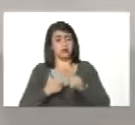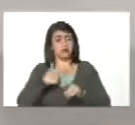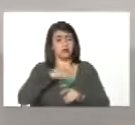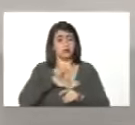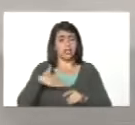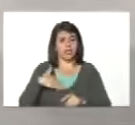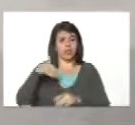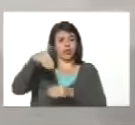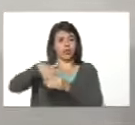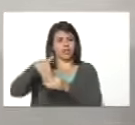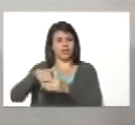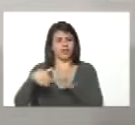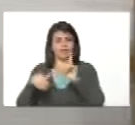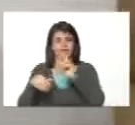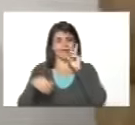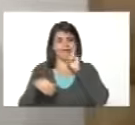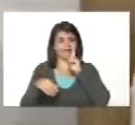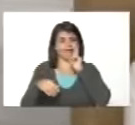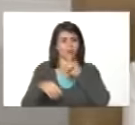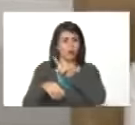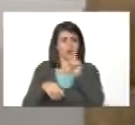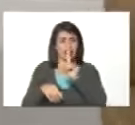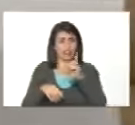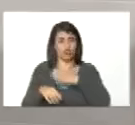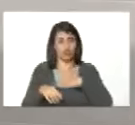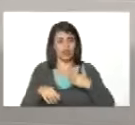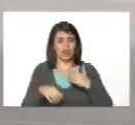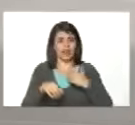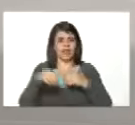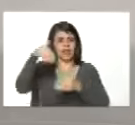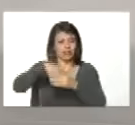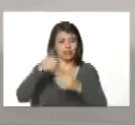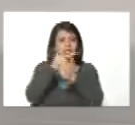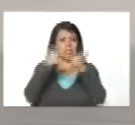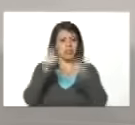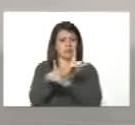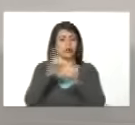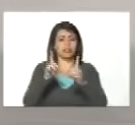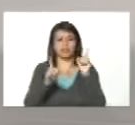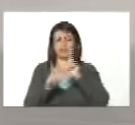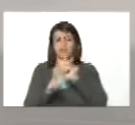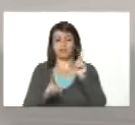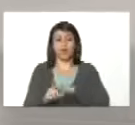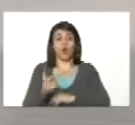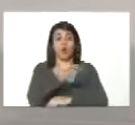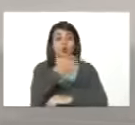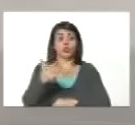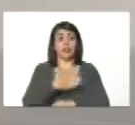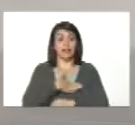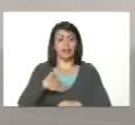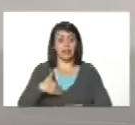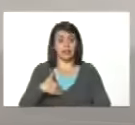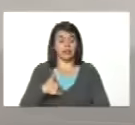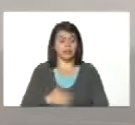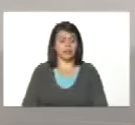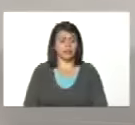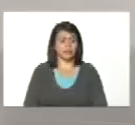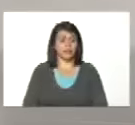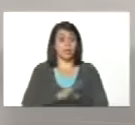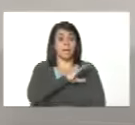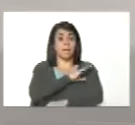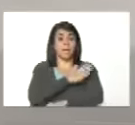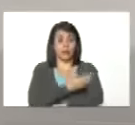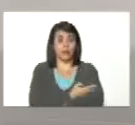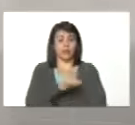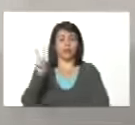que queremos es elecciones, mentira, ustedes no quieren elecciones libres y democráticas, no. Ustedes quieren que el poder